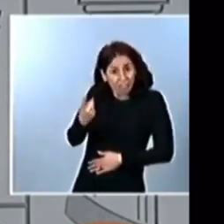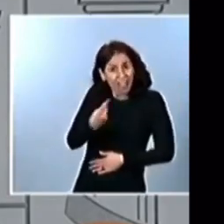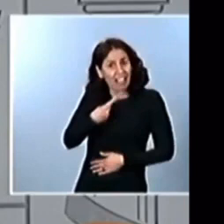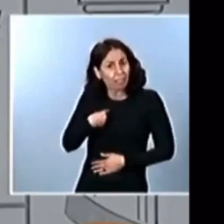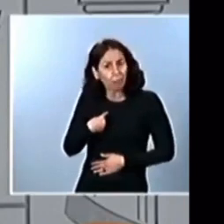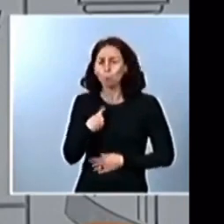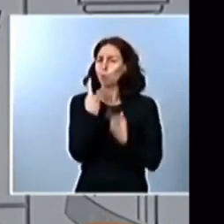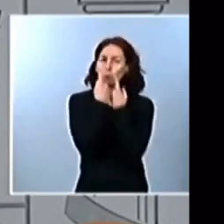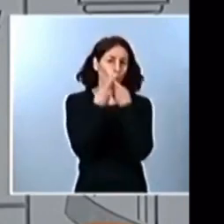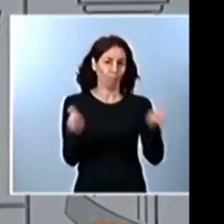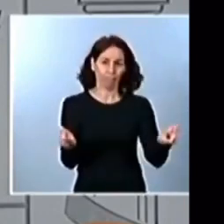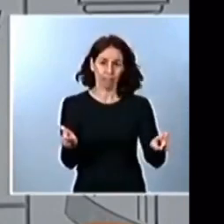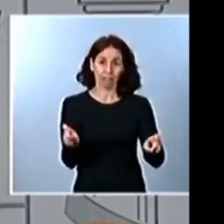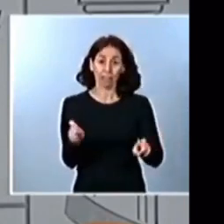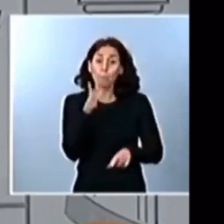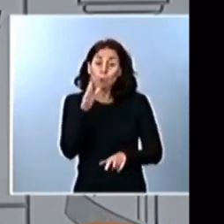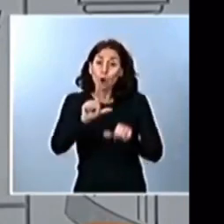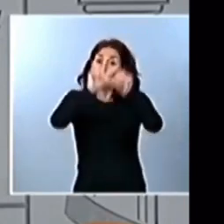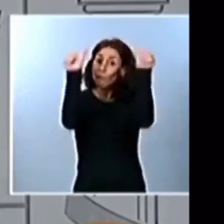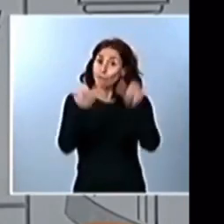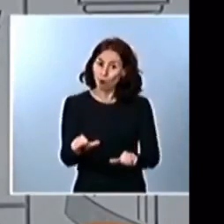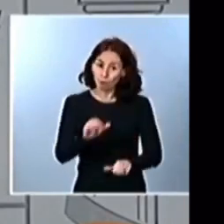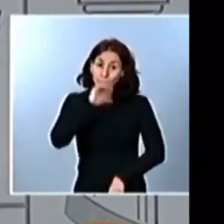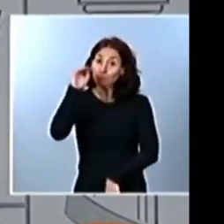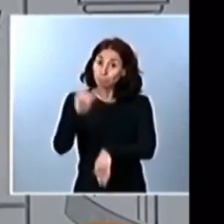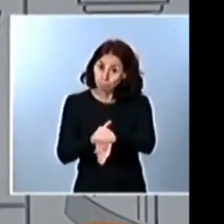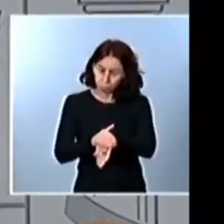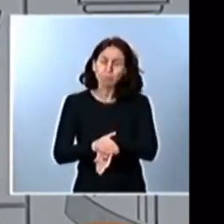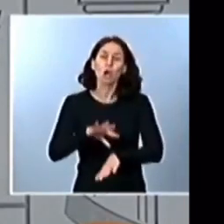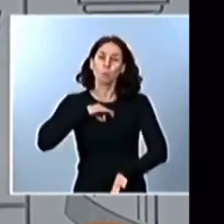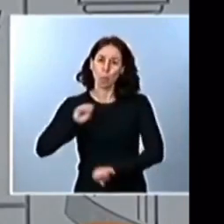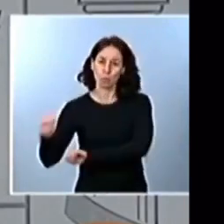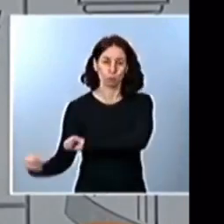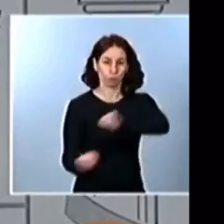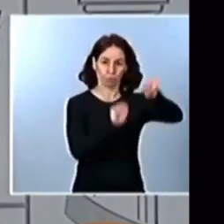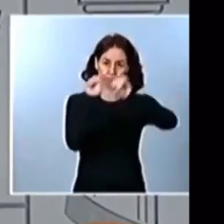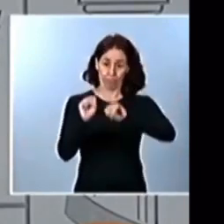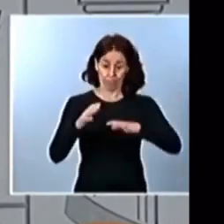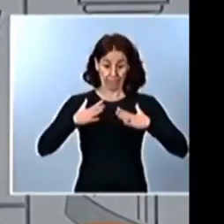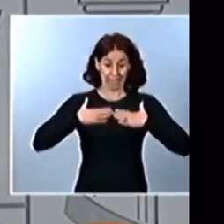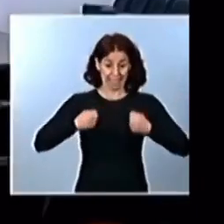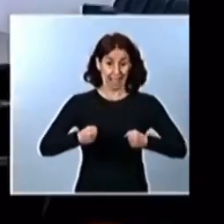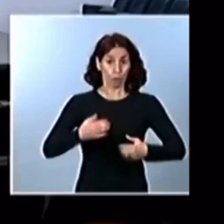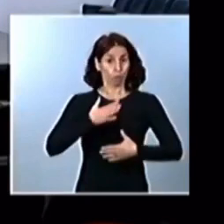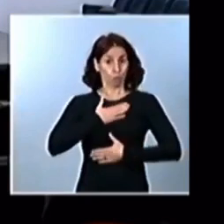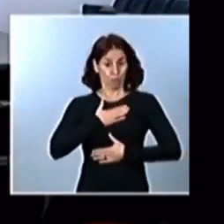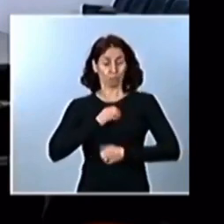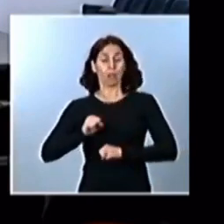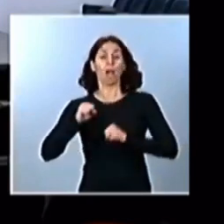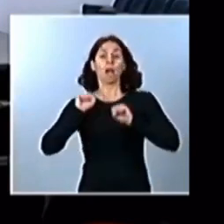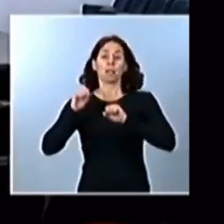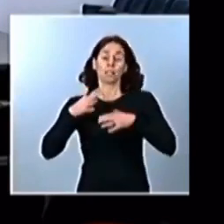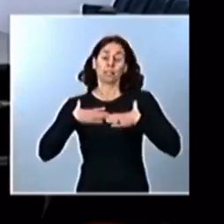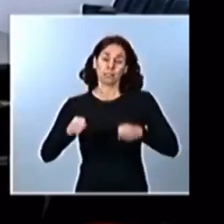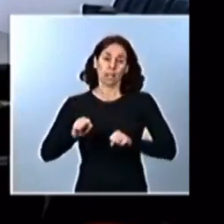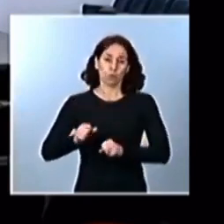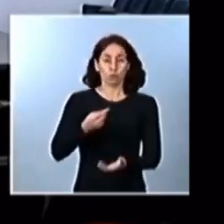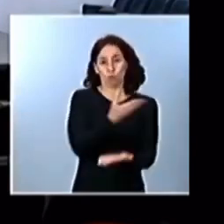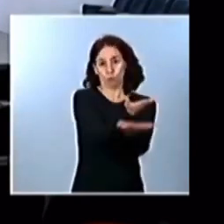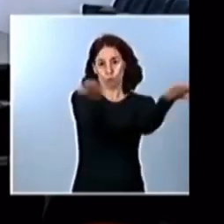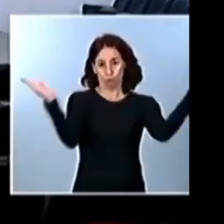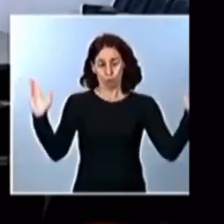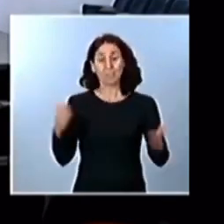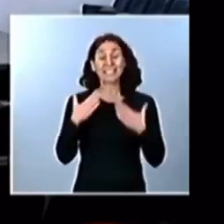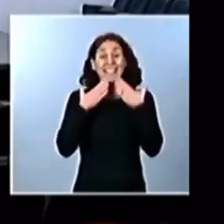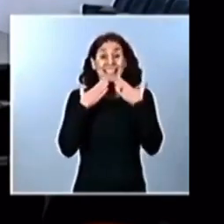seres queridos y defender la salud del conjunto del país. Muchísimas gracias. Presidente, muchas gracias por su intervención. Gracias a los medios que han participado en esta